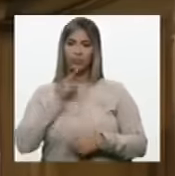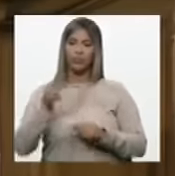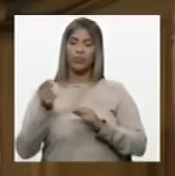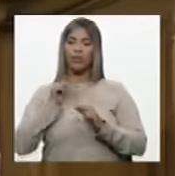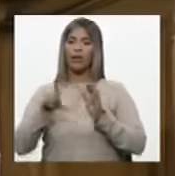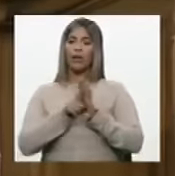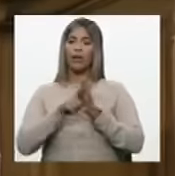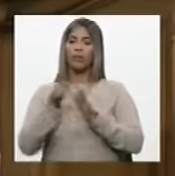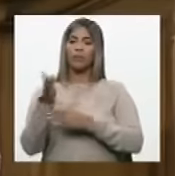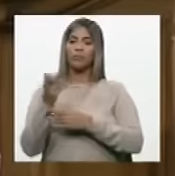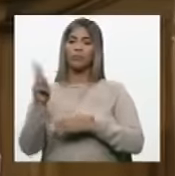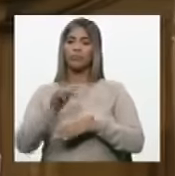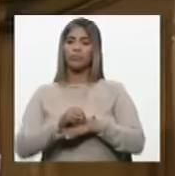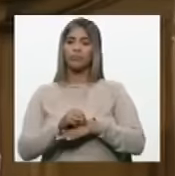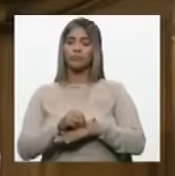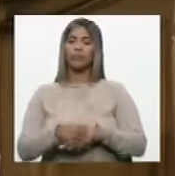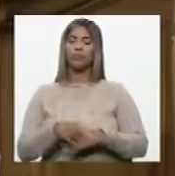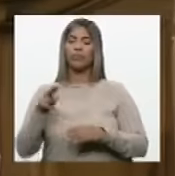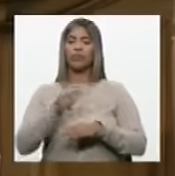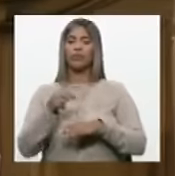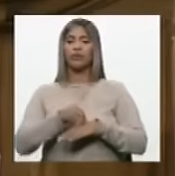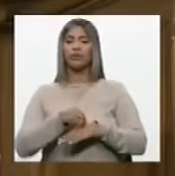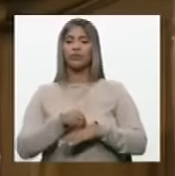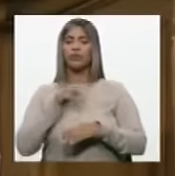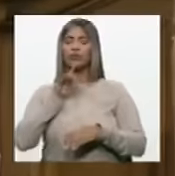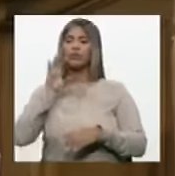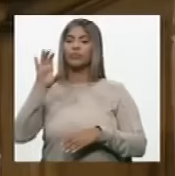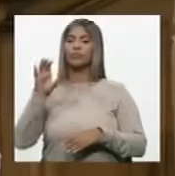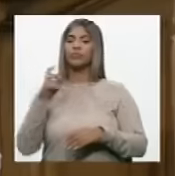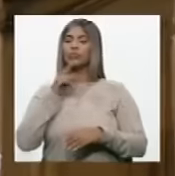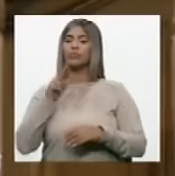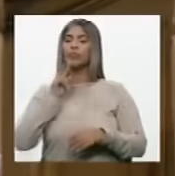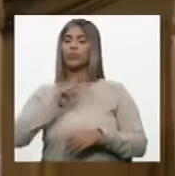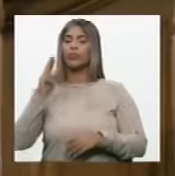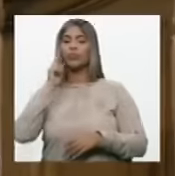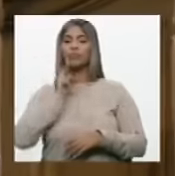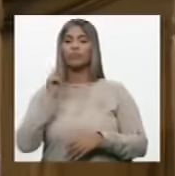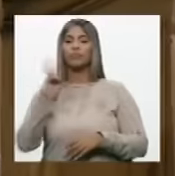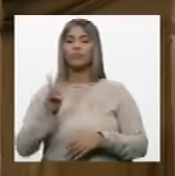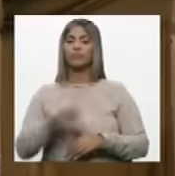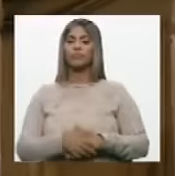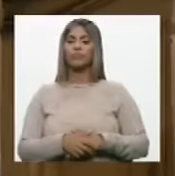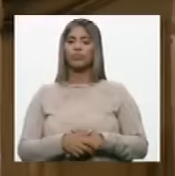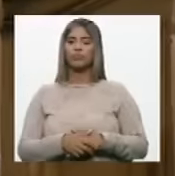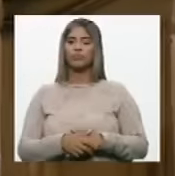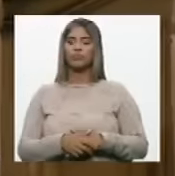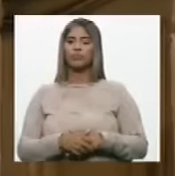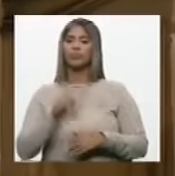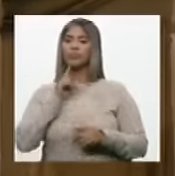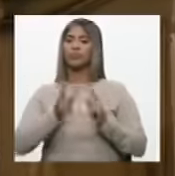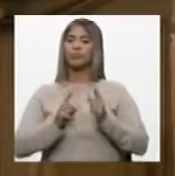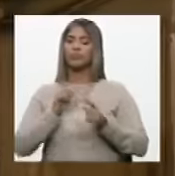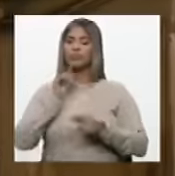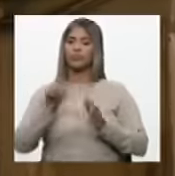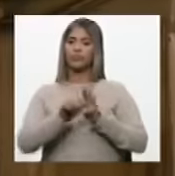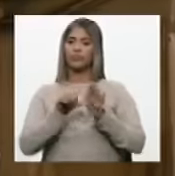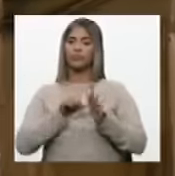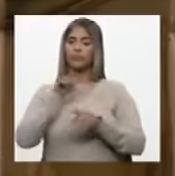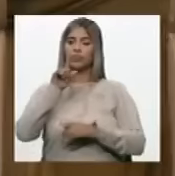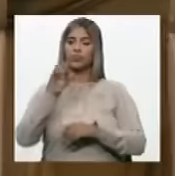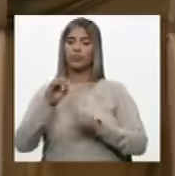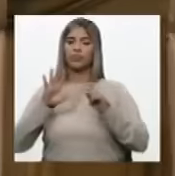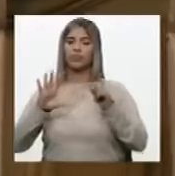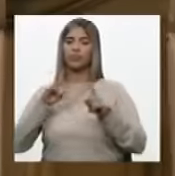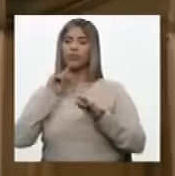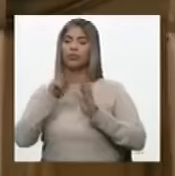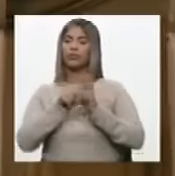bandera nacional, himno nacional y escudo de armas de la República Bolivariana de Venezuela. De acuerdo con lo establecido en el artículo 106